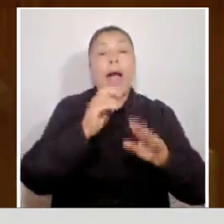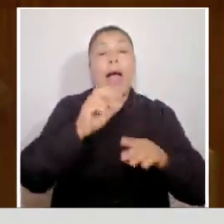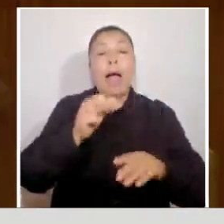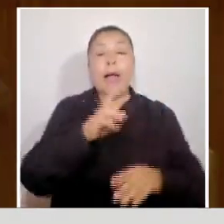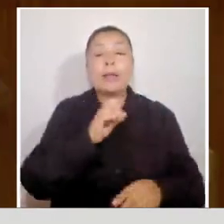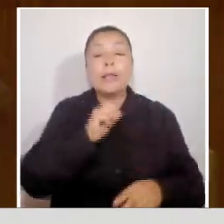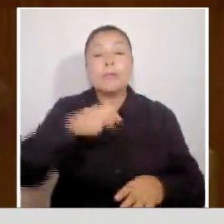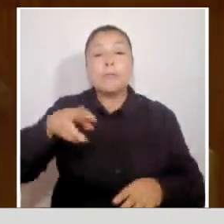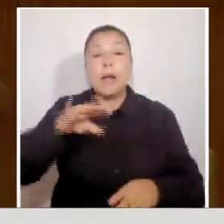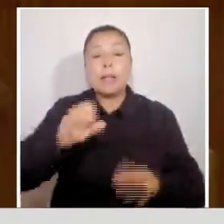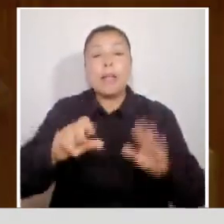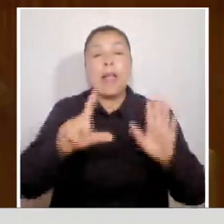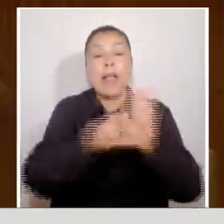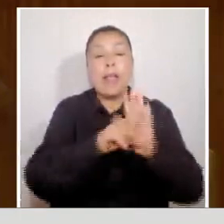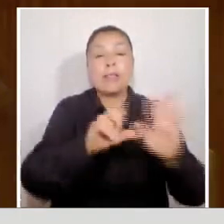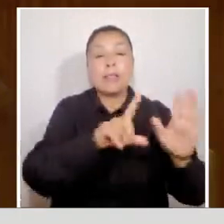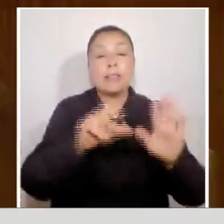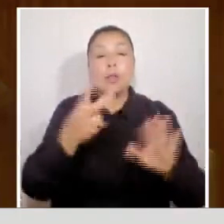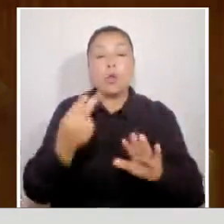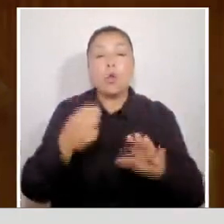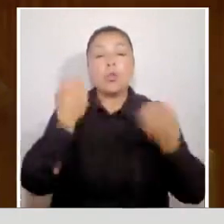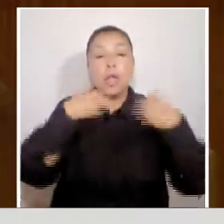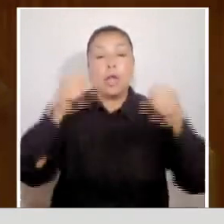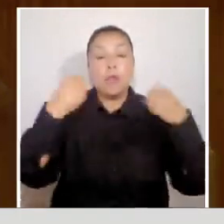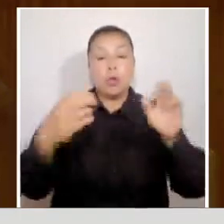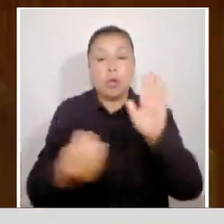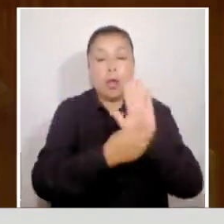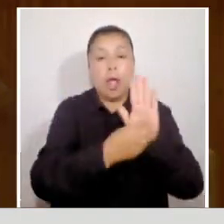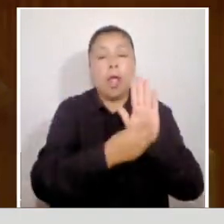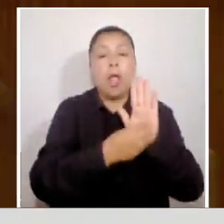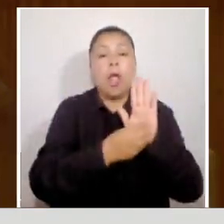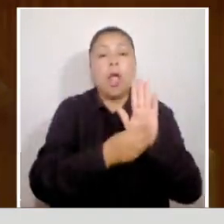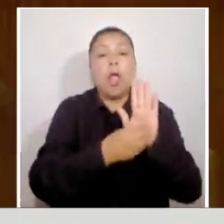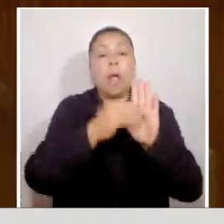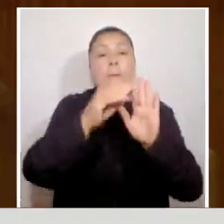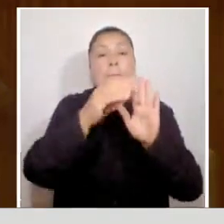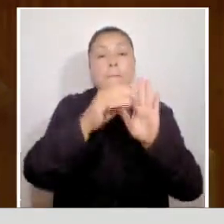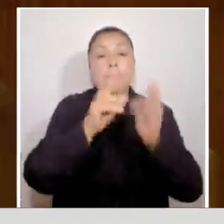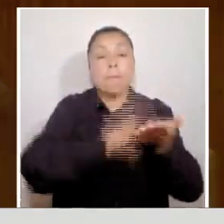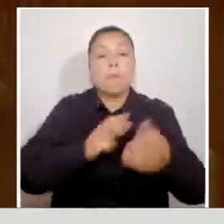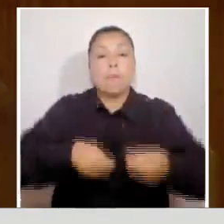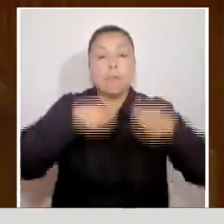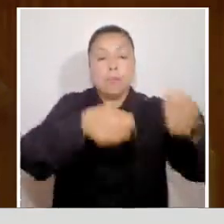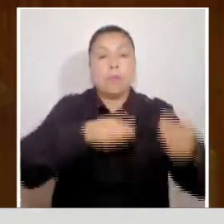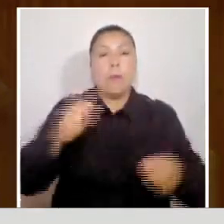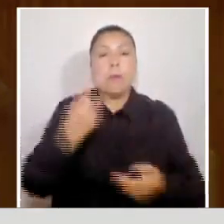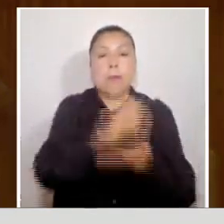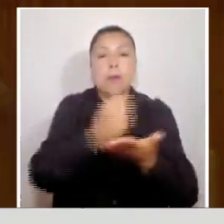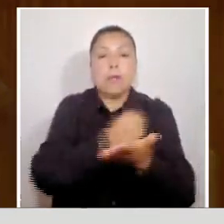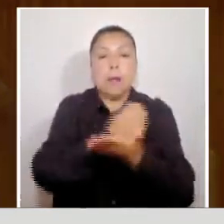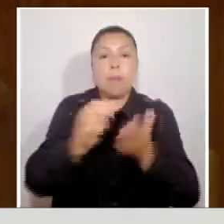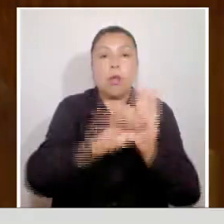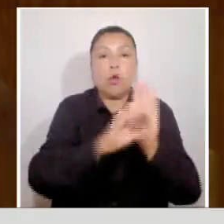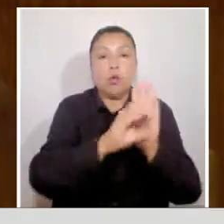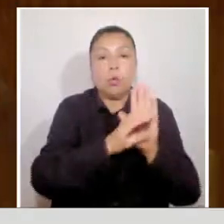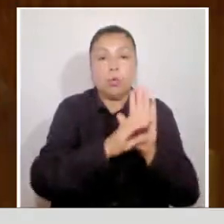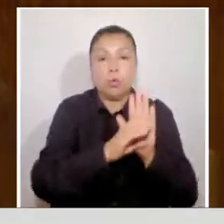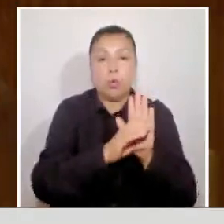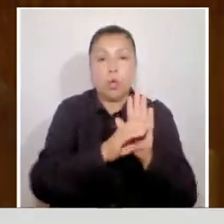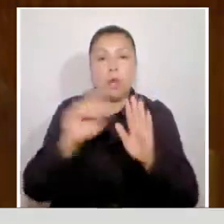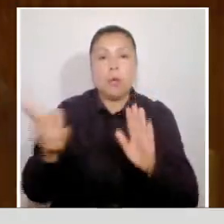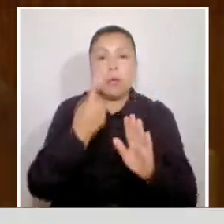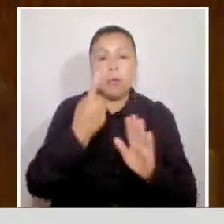19712 del deporte iniciado en las siguientes mociones refundida en primer trámite constitucional y primero de